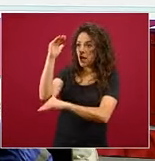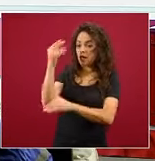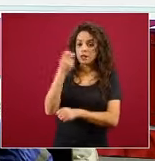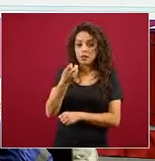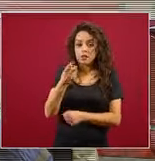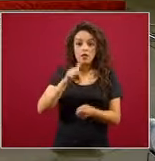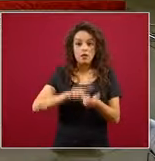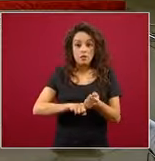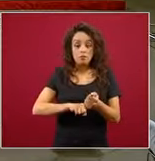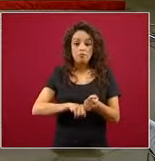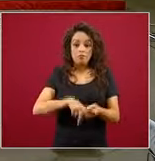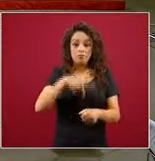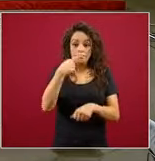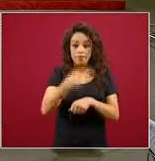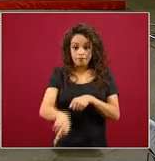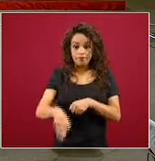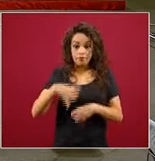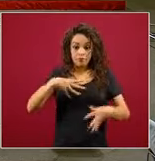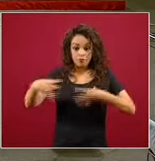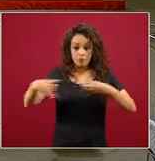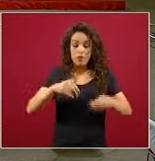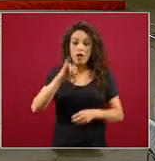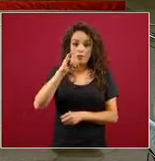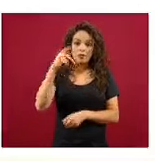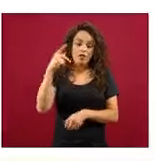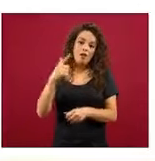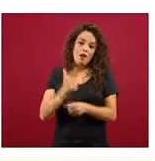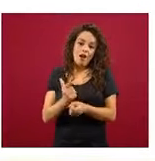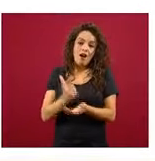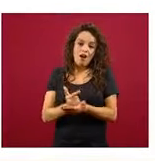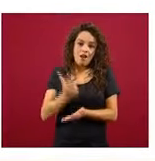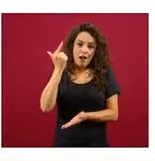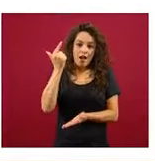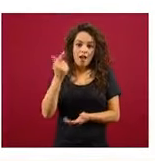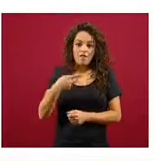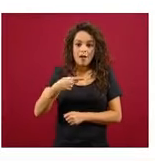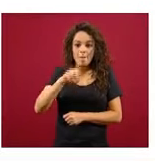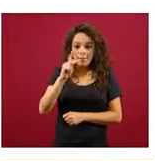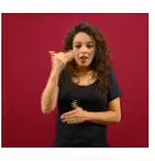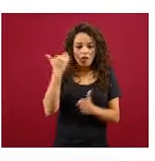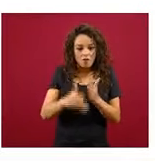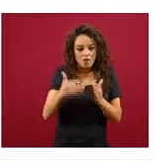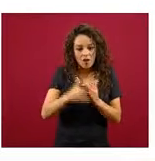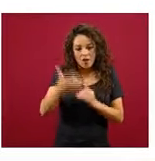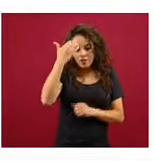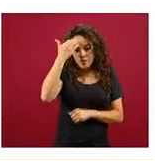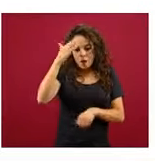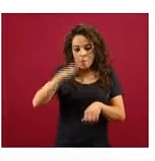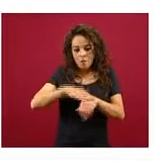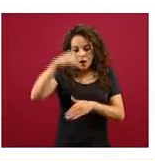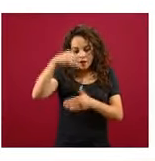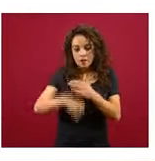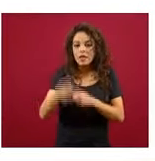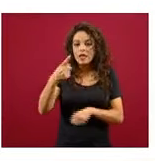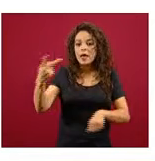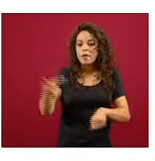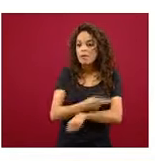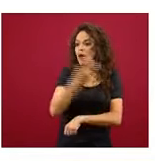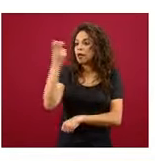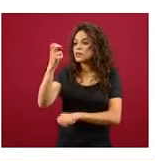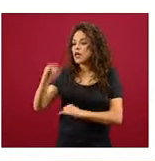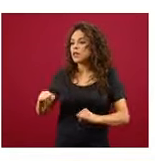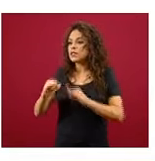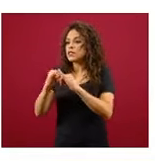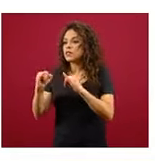de transmisión masiva es elevado, pero desconocemos exactamente qué es lo que está pasando al interior de estas instituciones, salvo por algunos